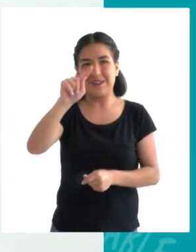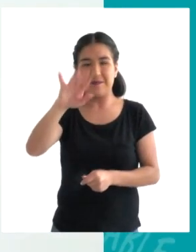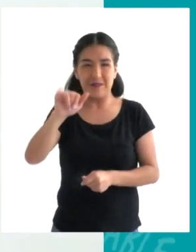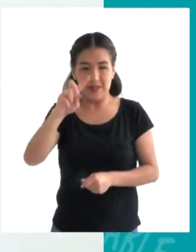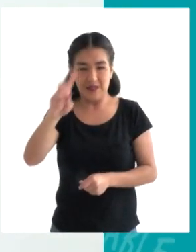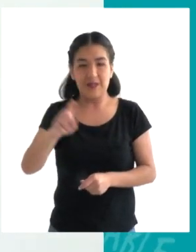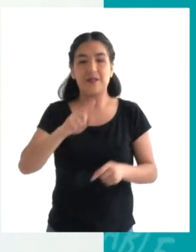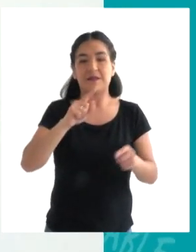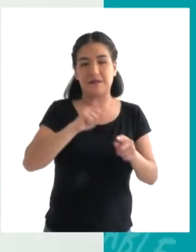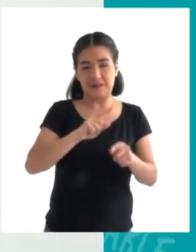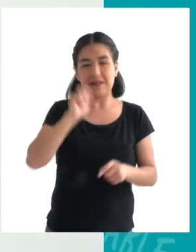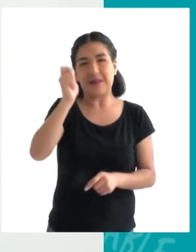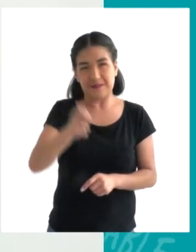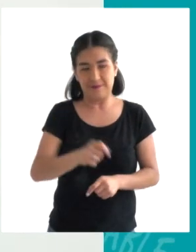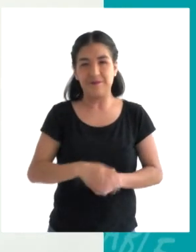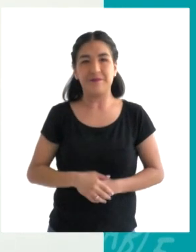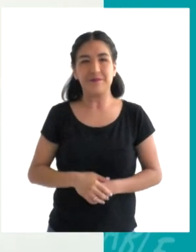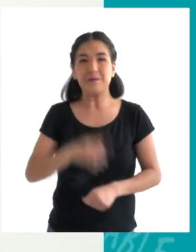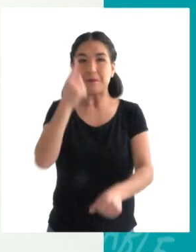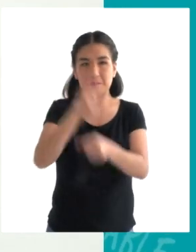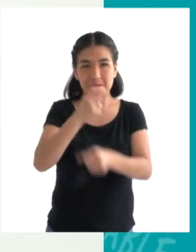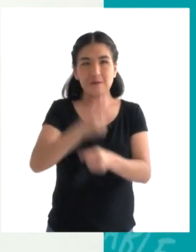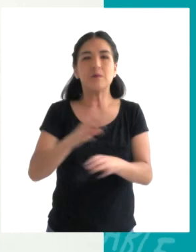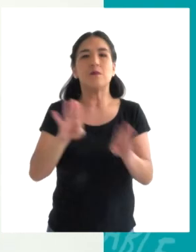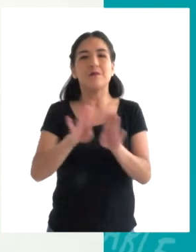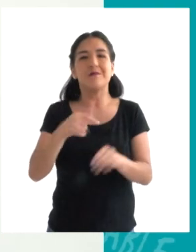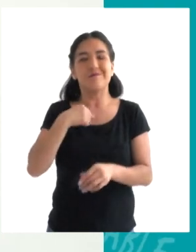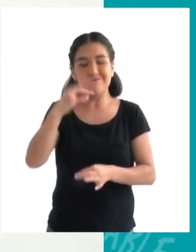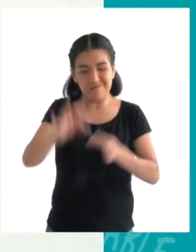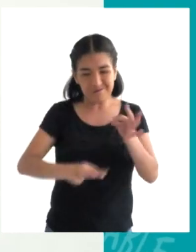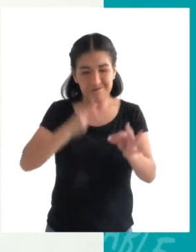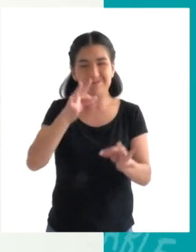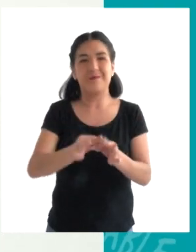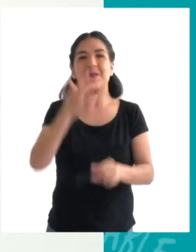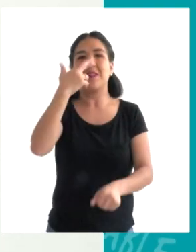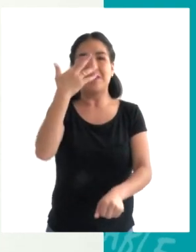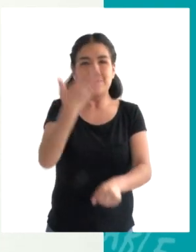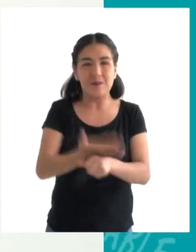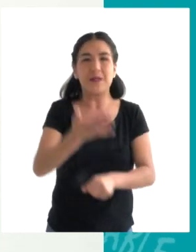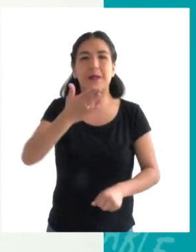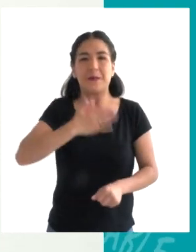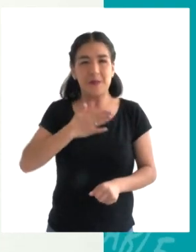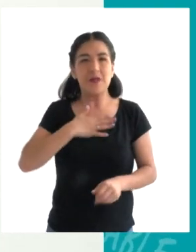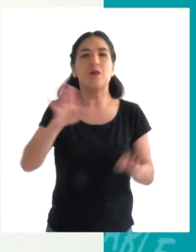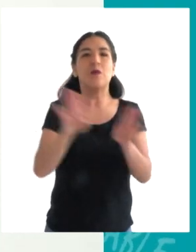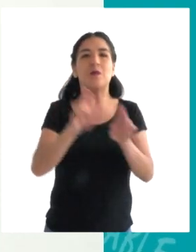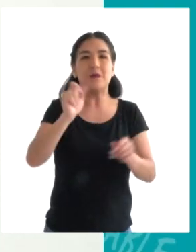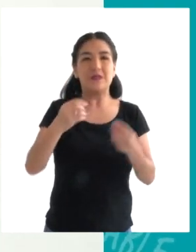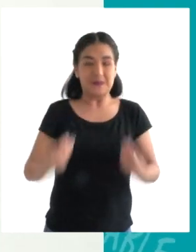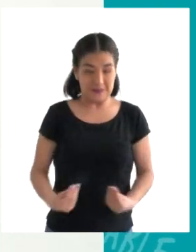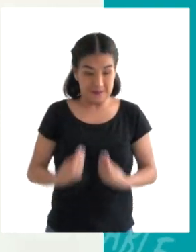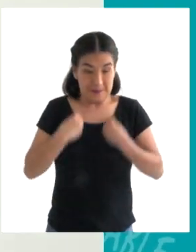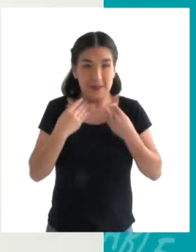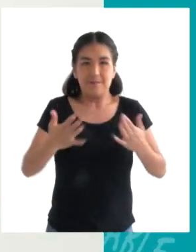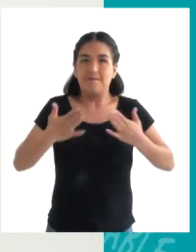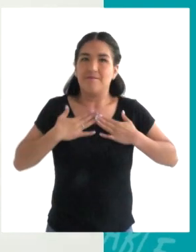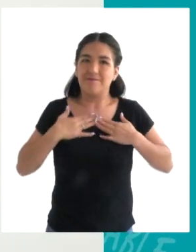elementos. Uno, que tú asumas la responsabilidad de que solamente la vida tuya está en tus